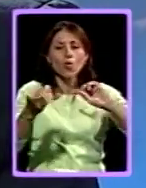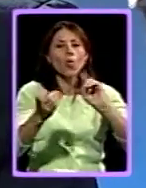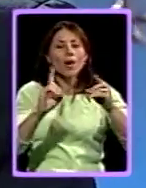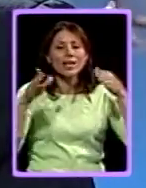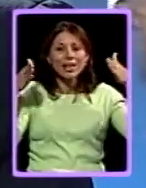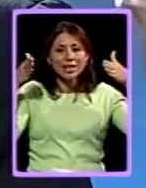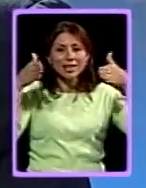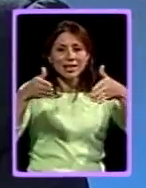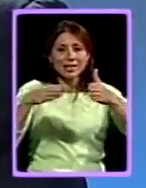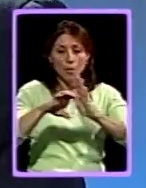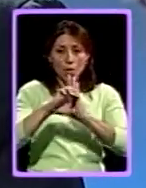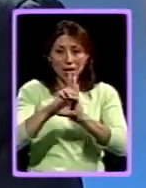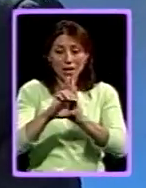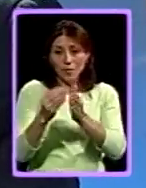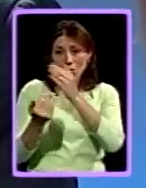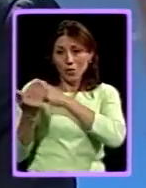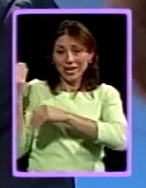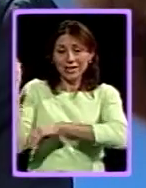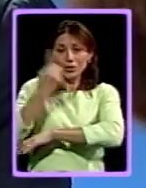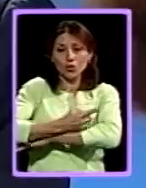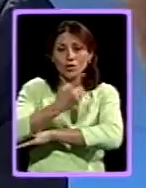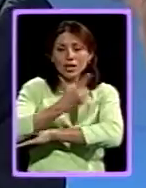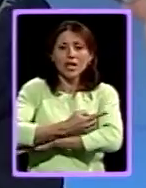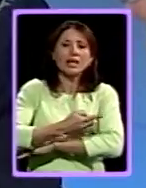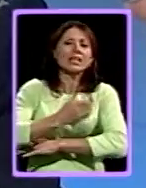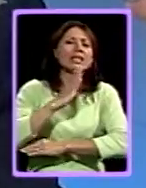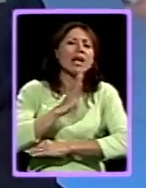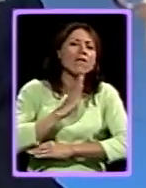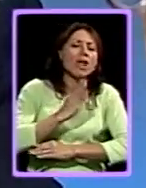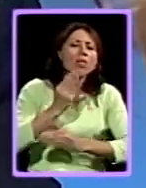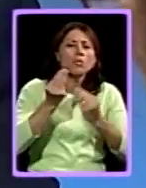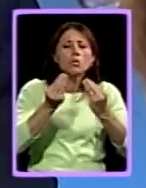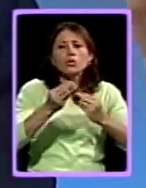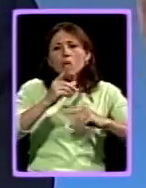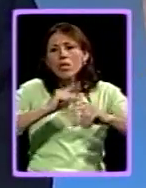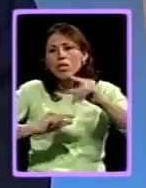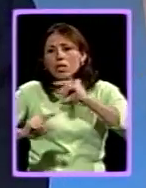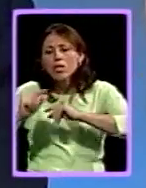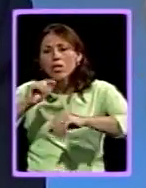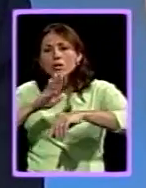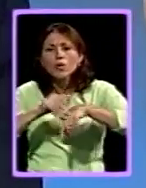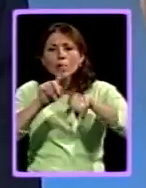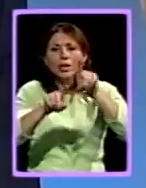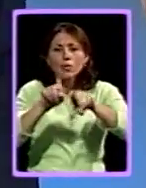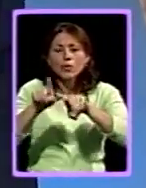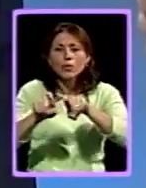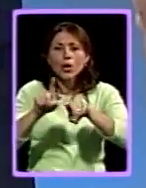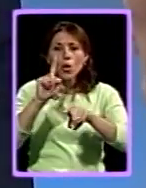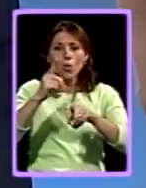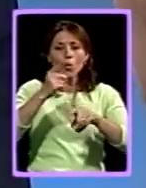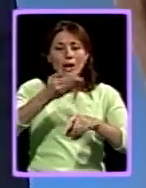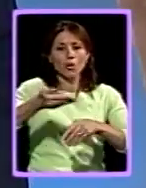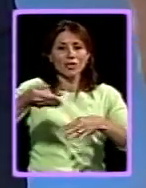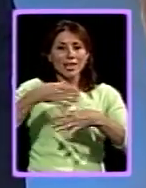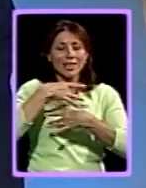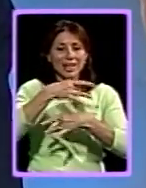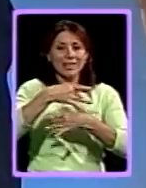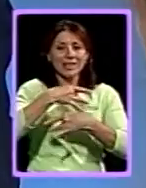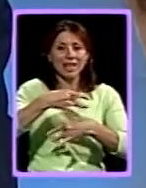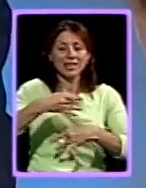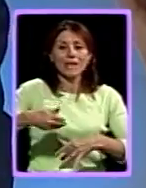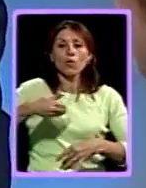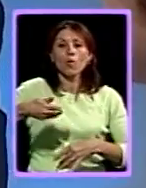ejemplo, en estos días que ha habido tanto, que se ha hablado tanto al respecto, una de las cosas interesantes es que cuando uno ve las 2